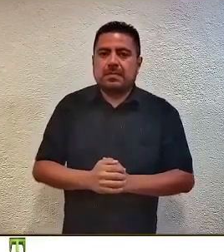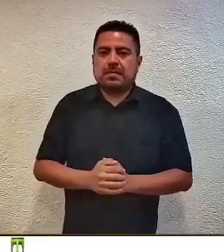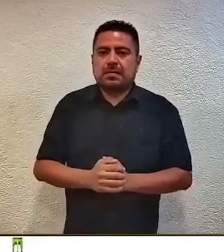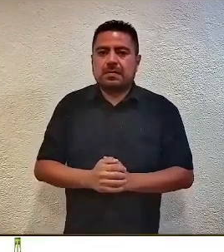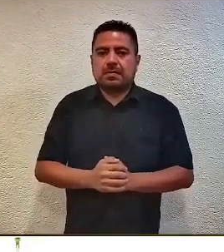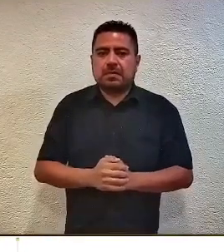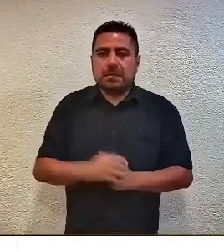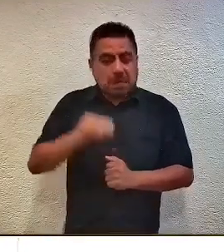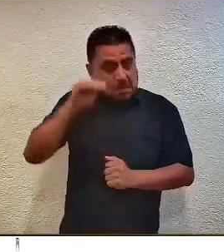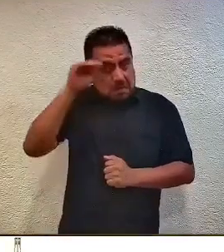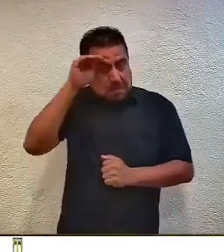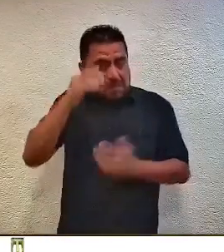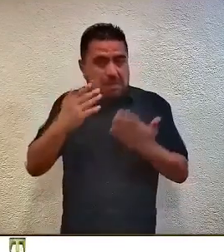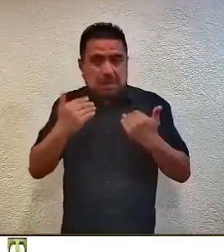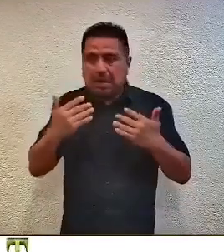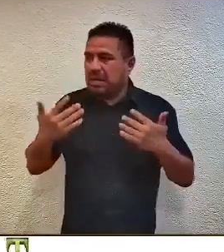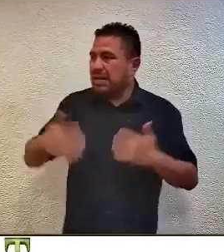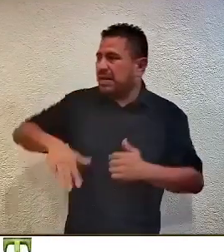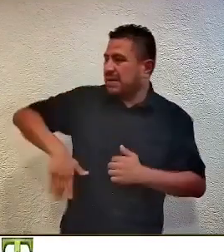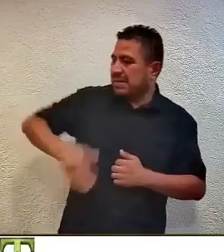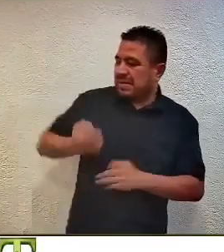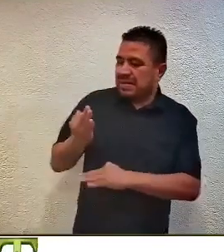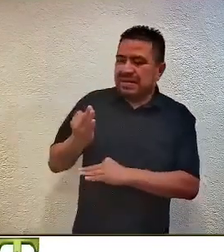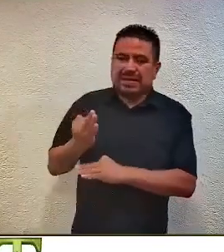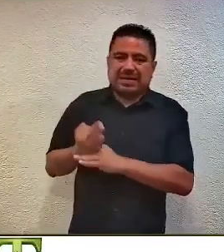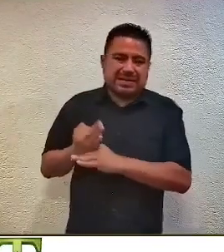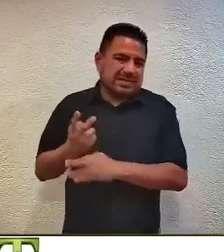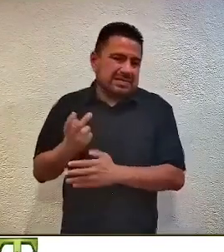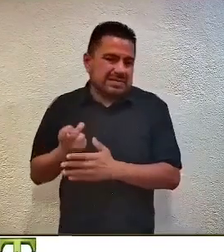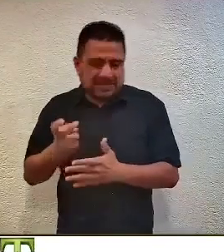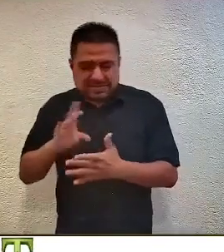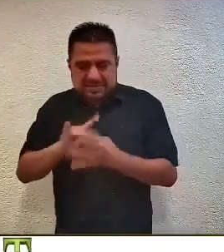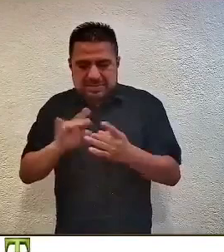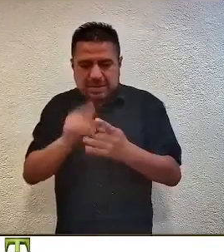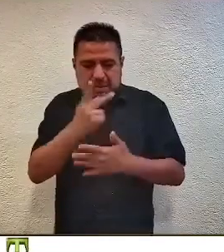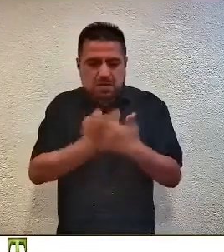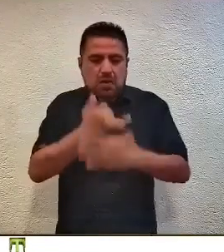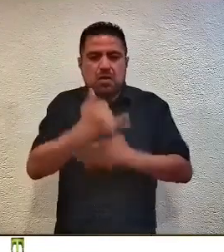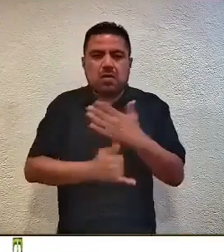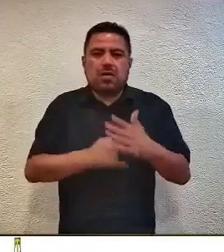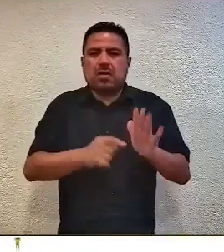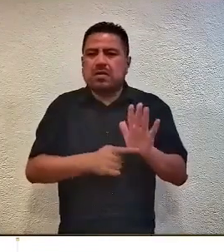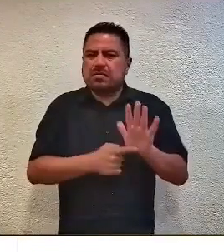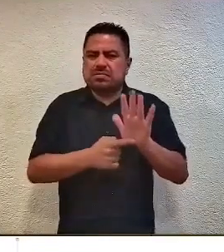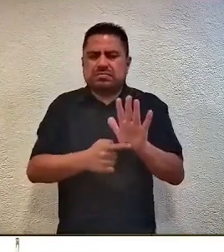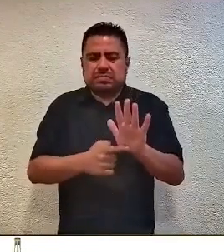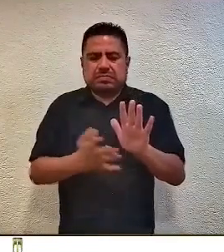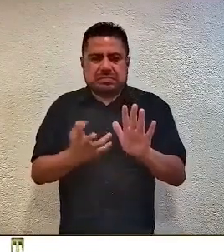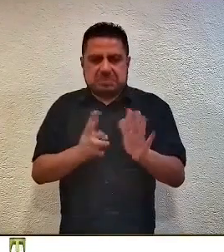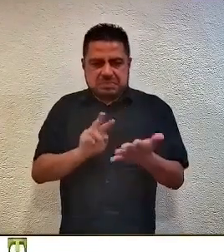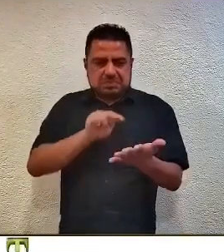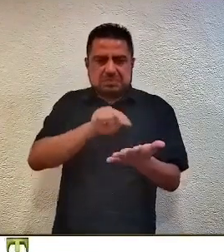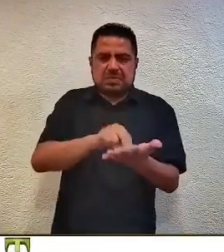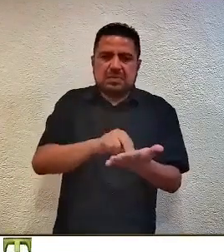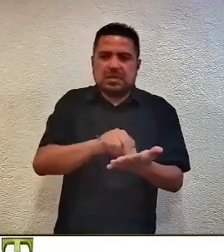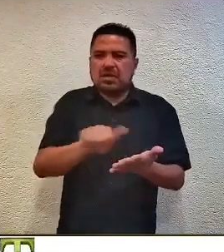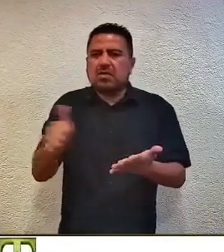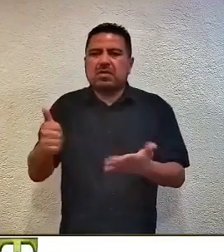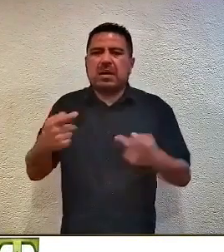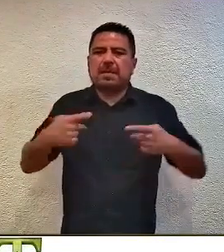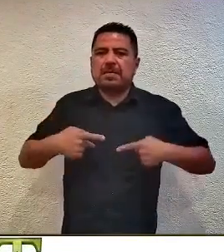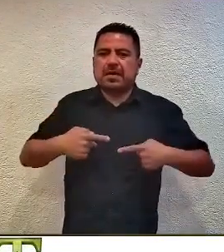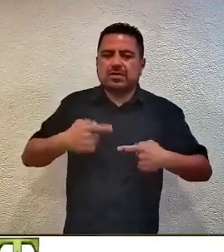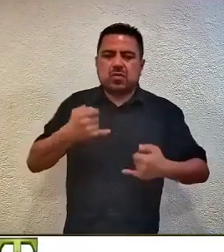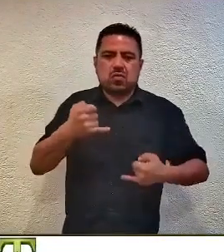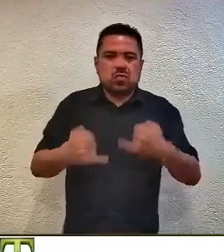Sin considerar lo anterior, en el proyecto de resolución se exhibe la incomparecencia del tercero interesado al